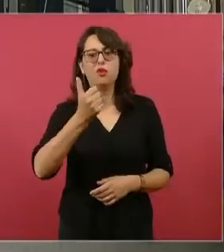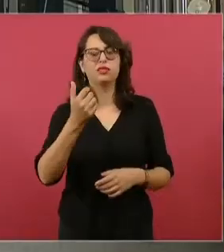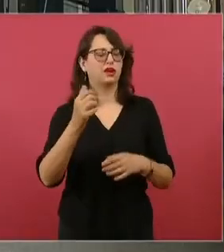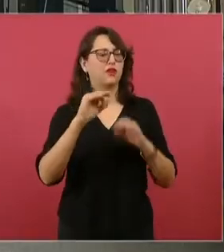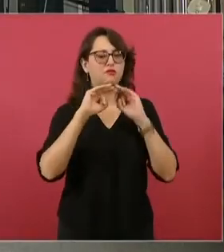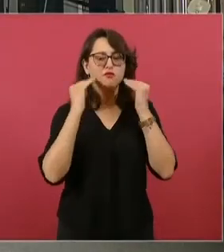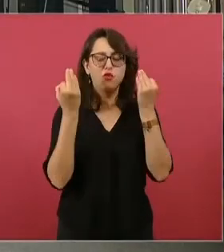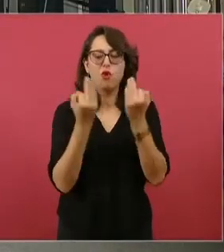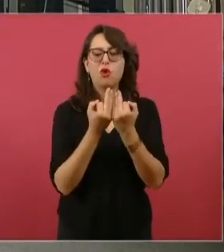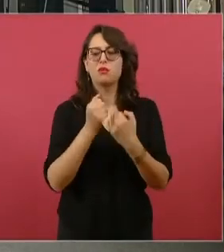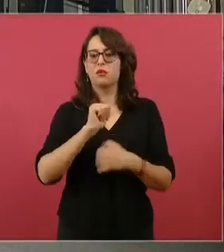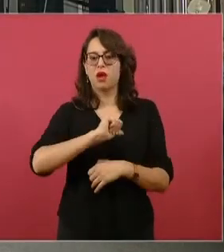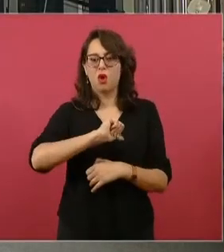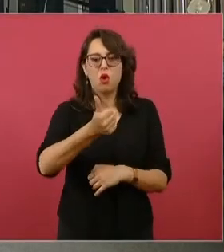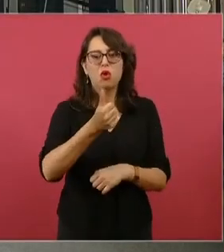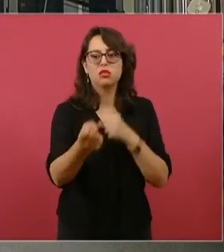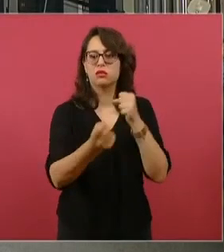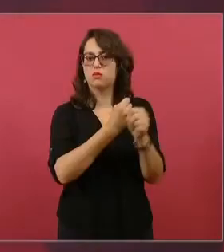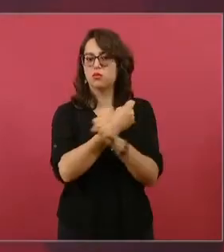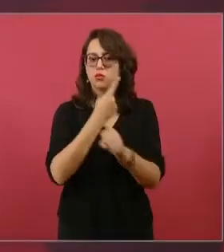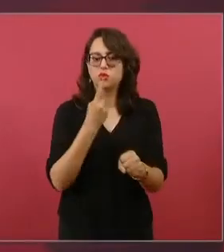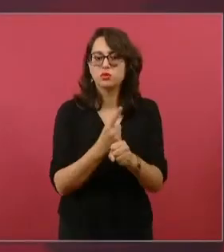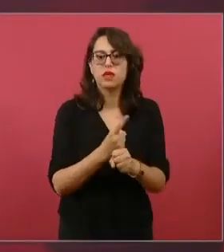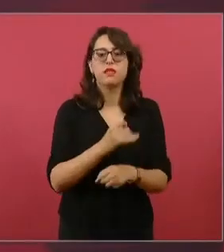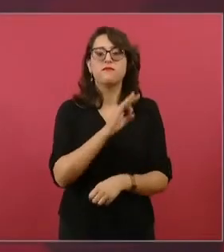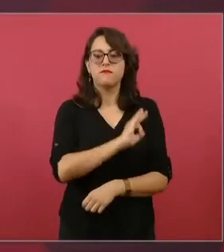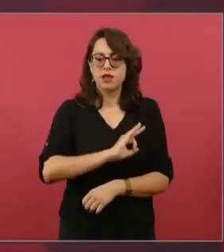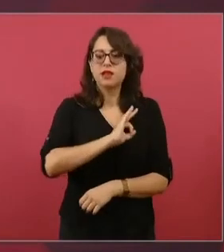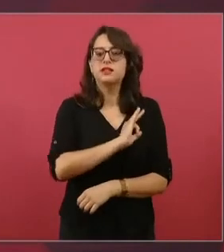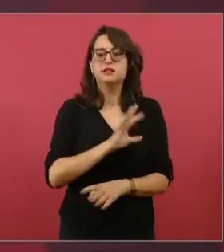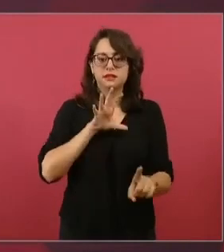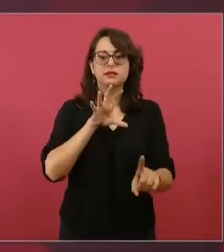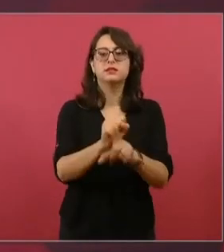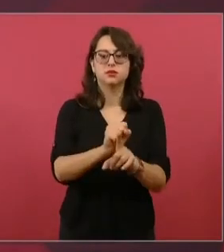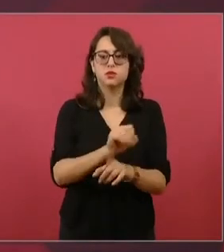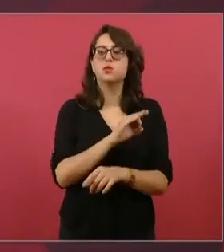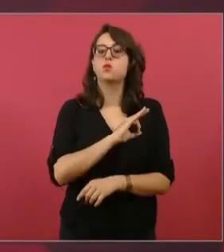feliz de otra manera.